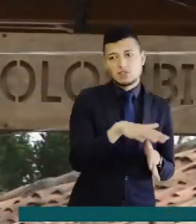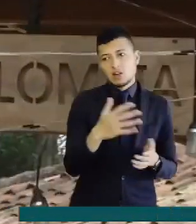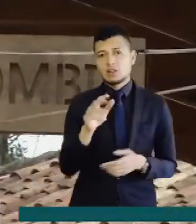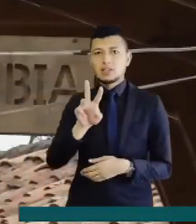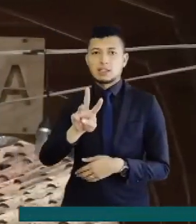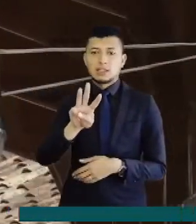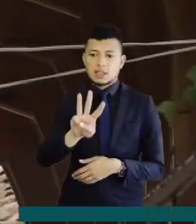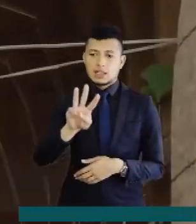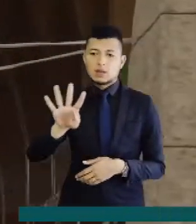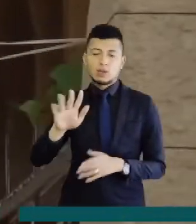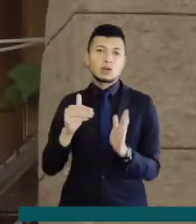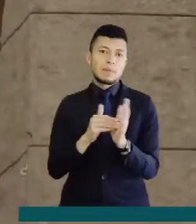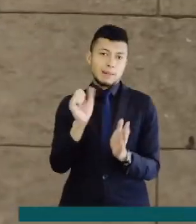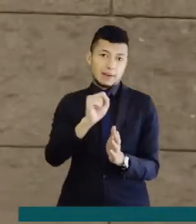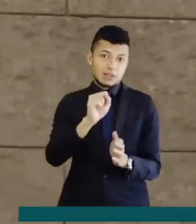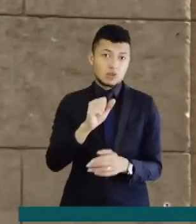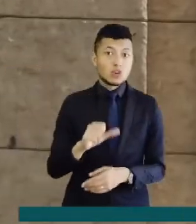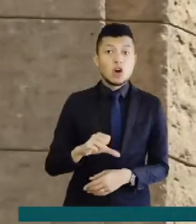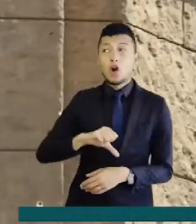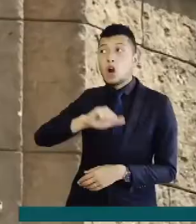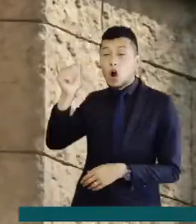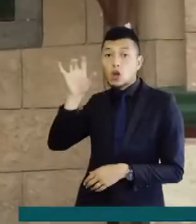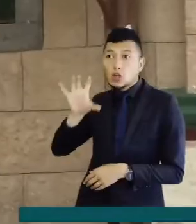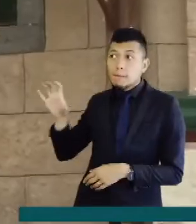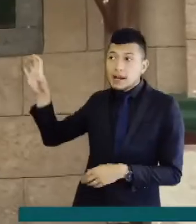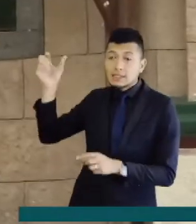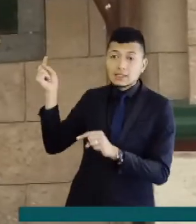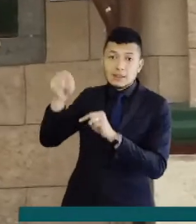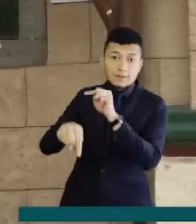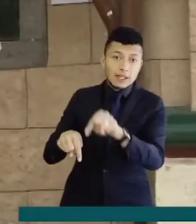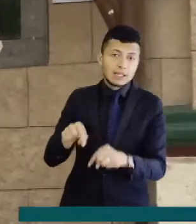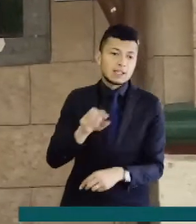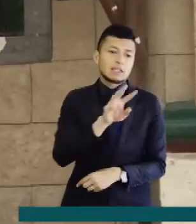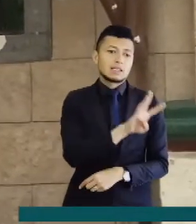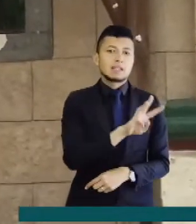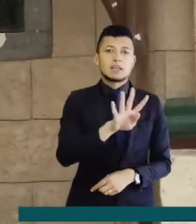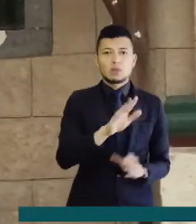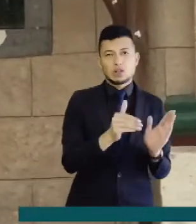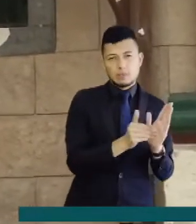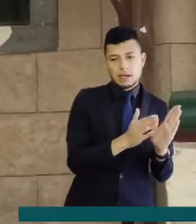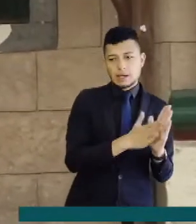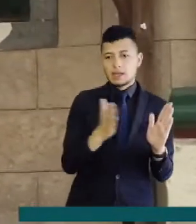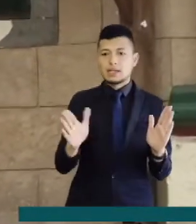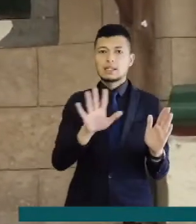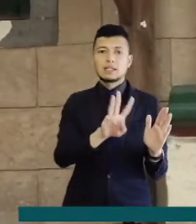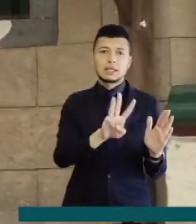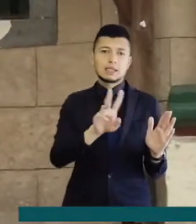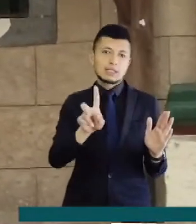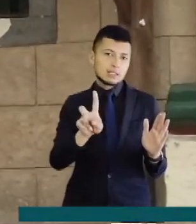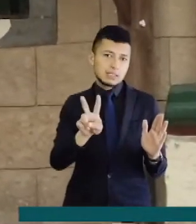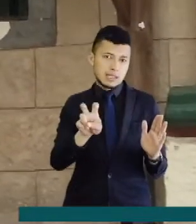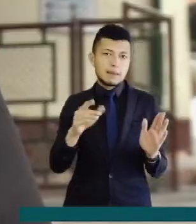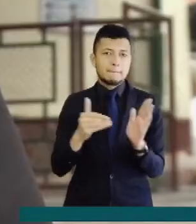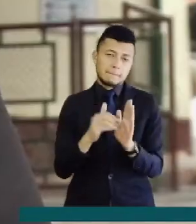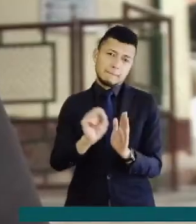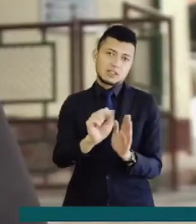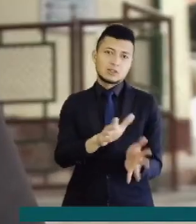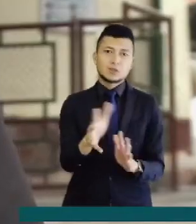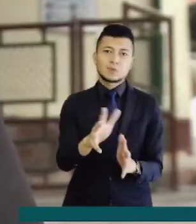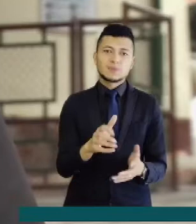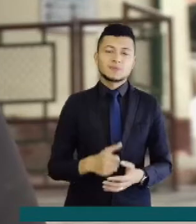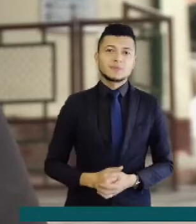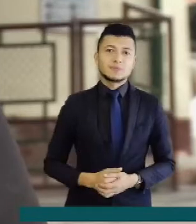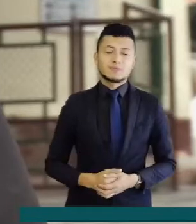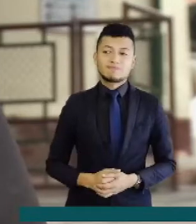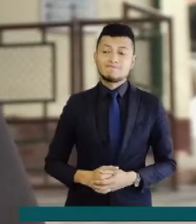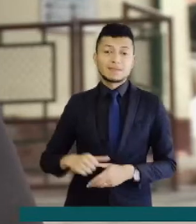a los 34 mil pesos. En el caso de los ciudadanos extranjeros, entre los 34 mil a los 37 mil pesos. La mina de sal